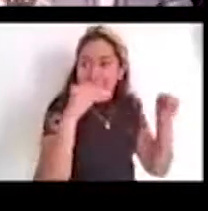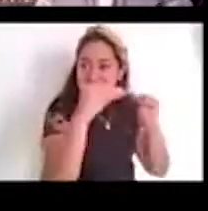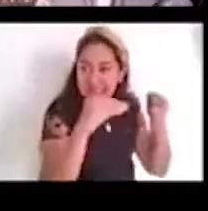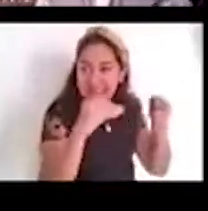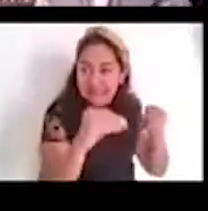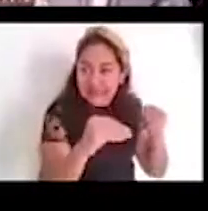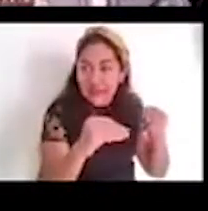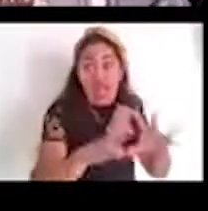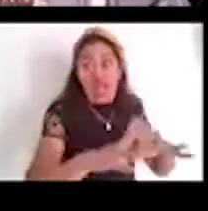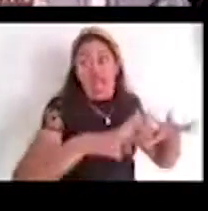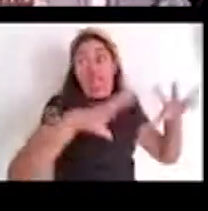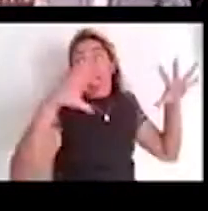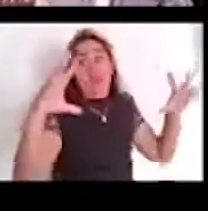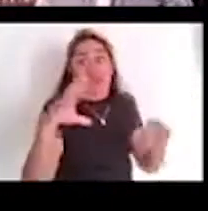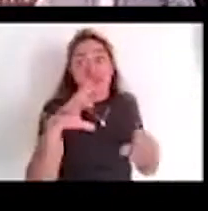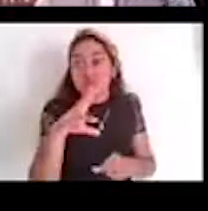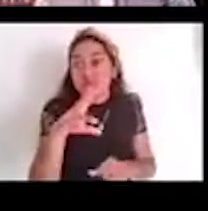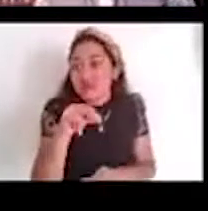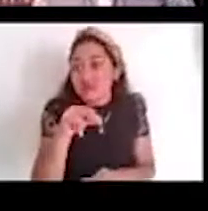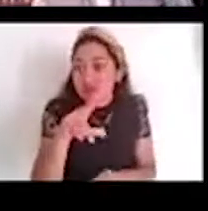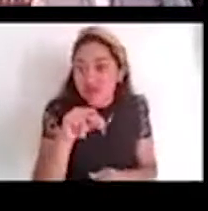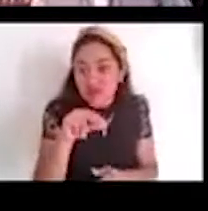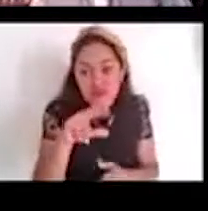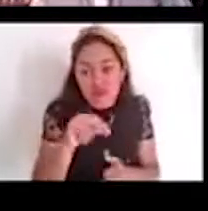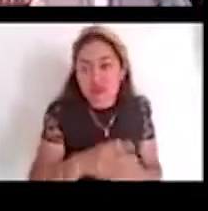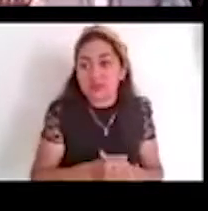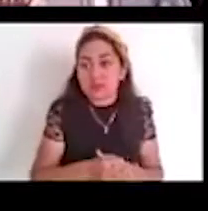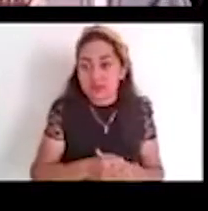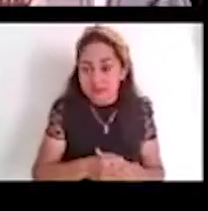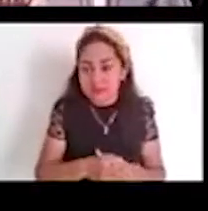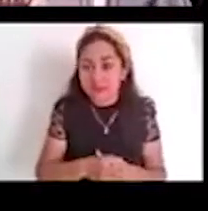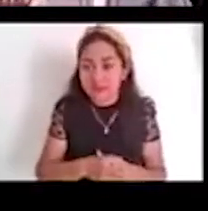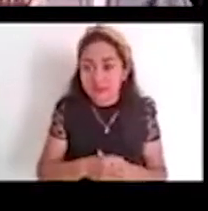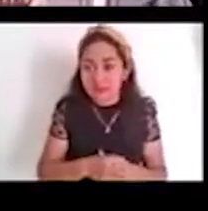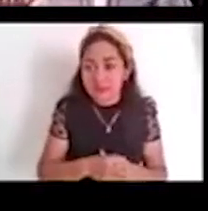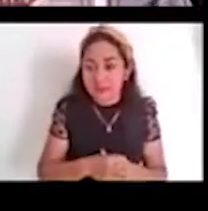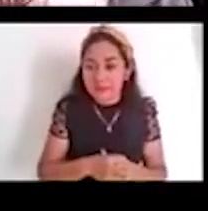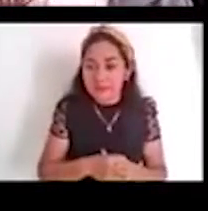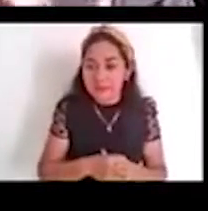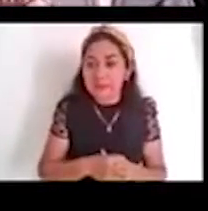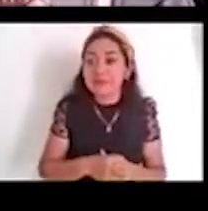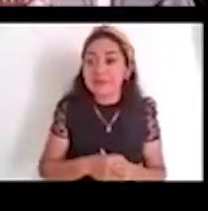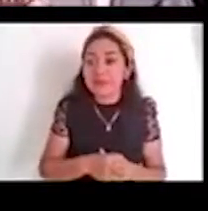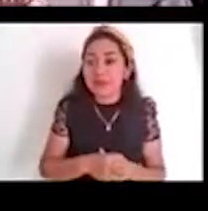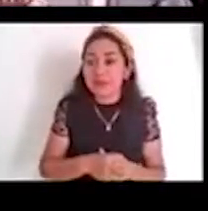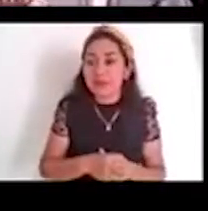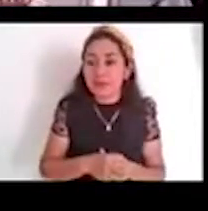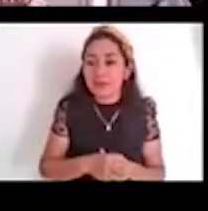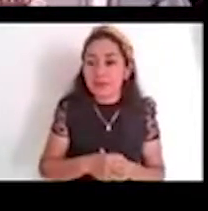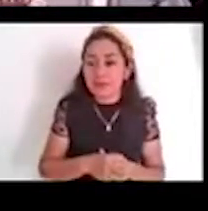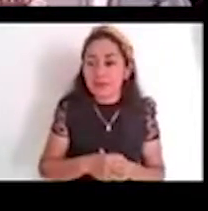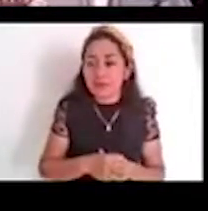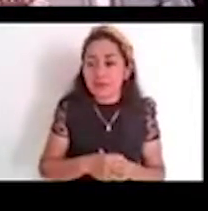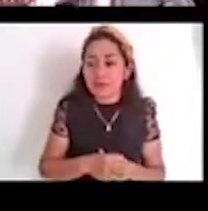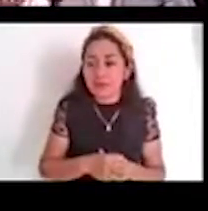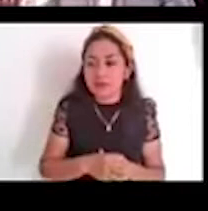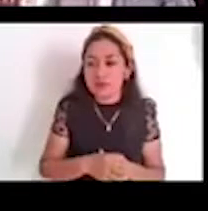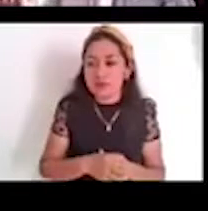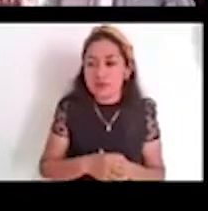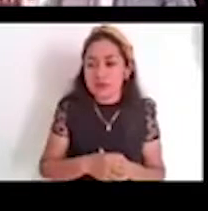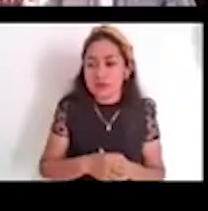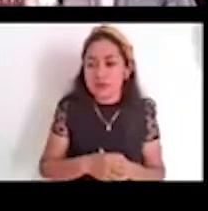pirámide que seguramente lució en el clásico. La reiterada ocupación del